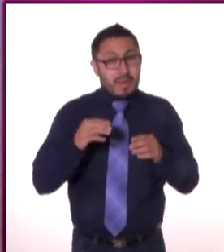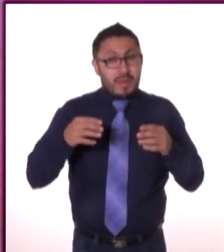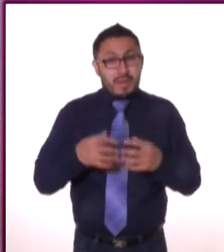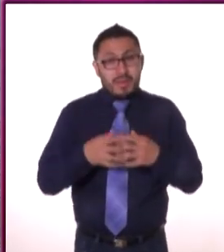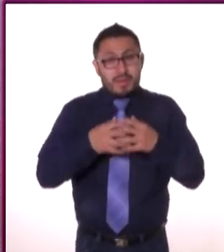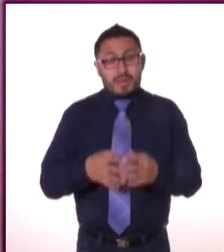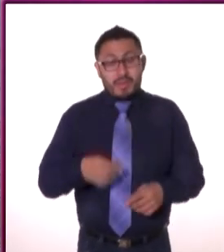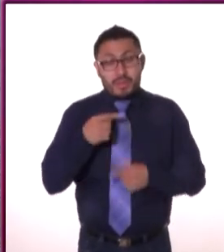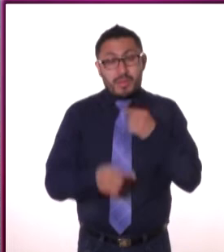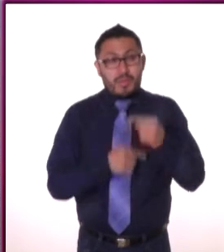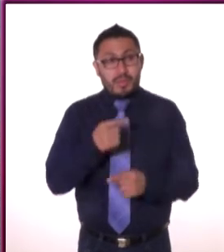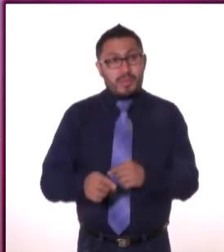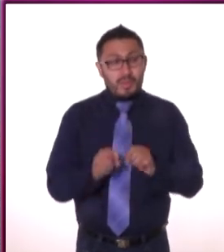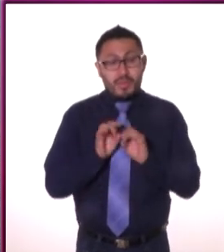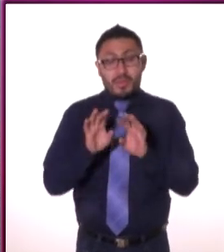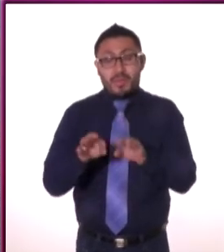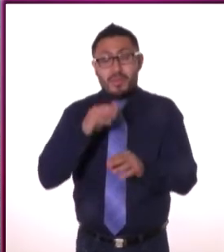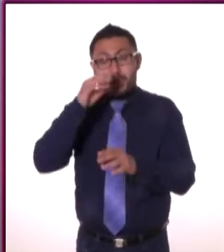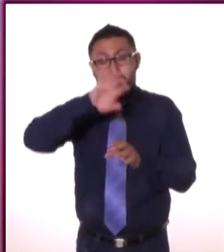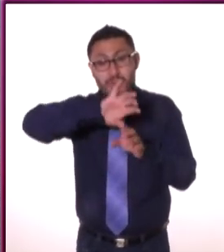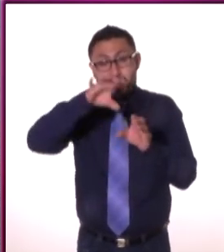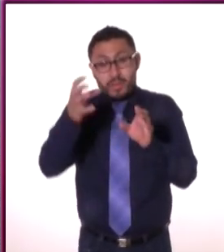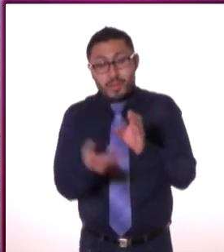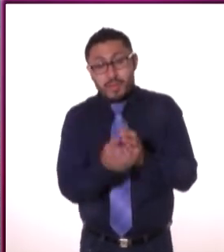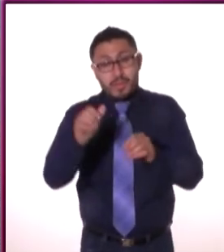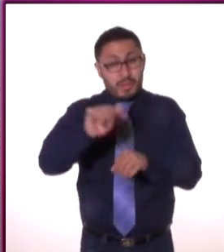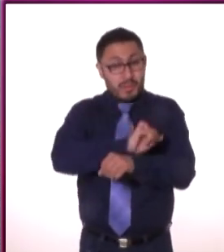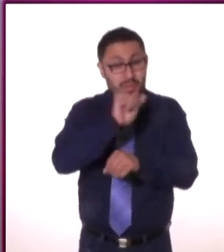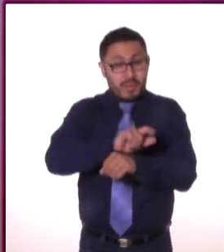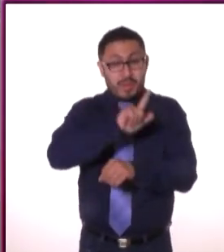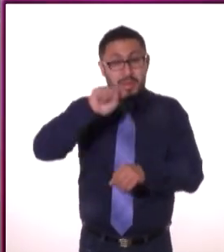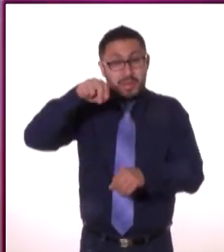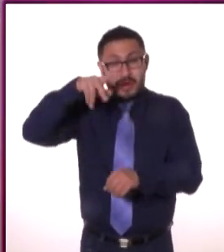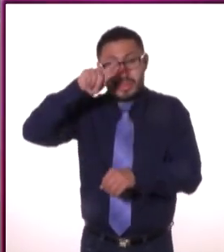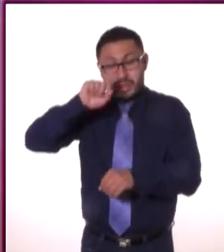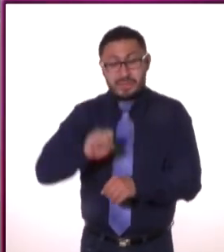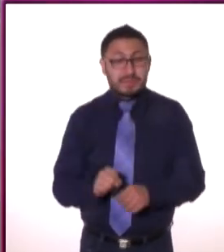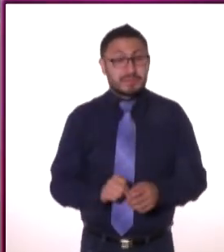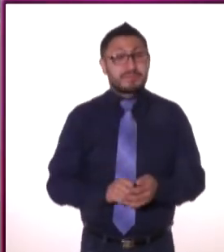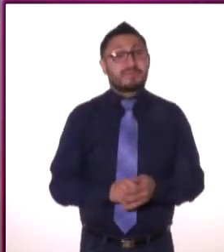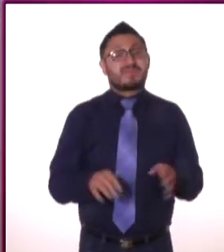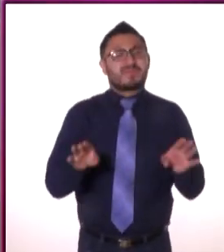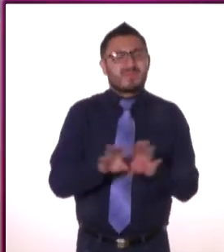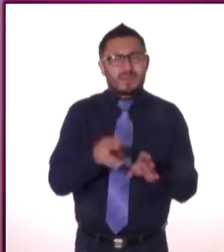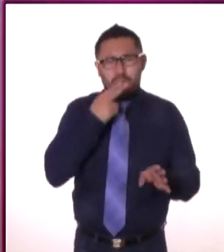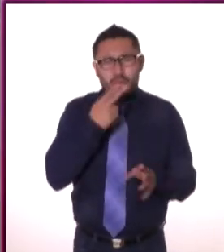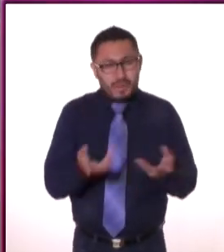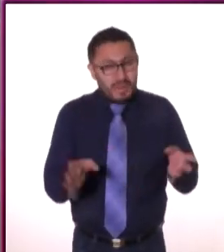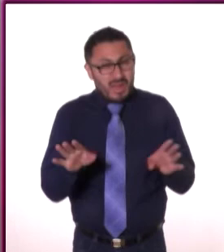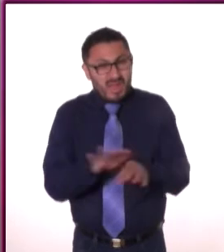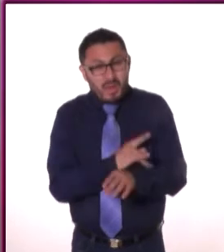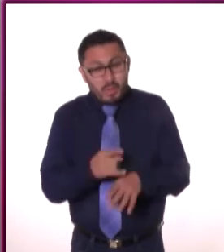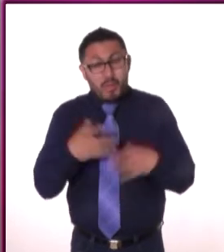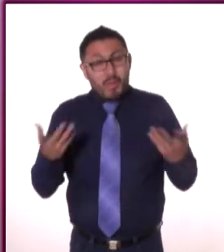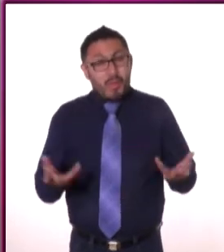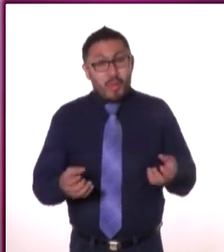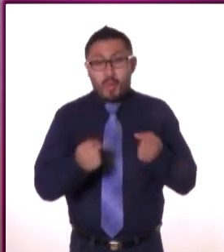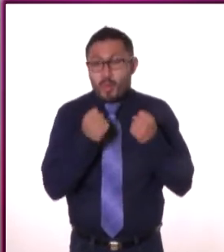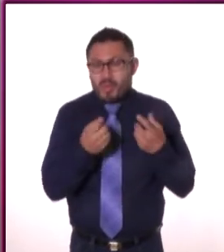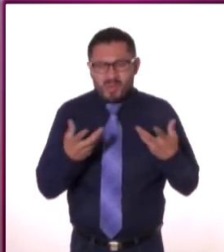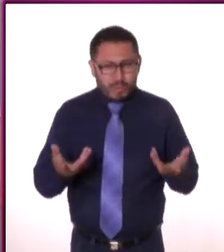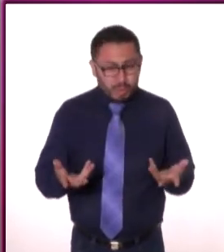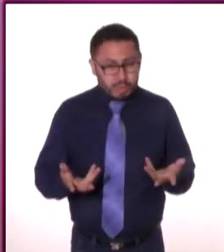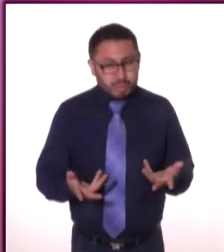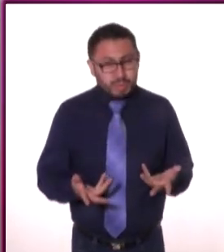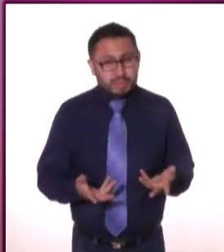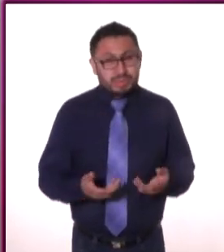transmite desde un motor girando a las ruedas del auto. ¿Y cómo es que funciona un trampolín? ¿Por qué es que se